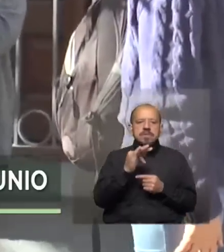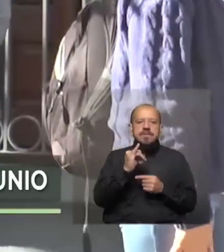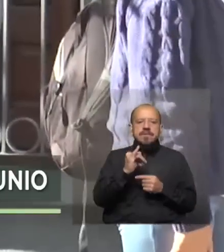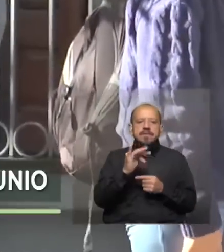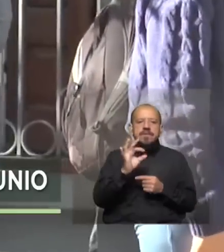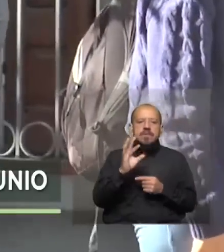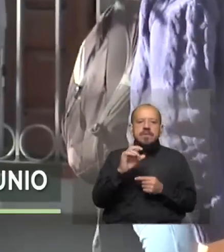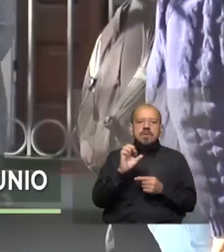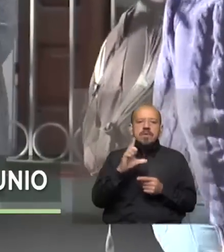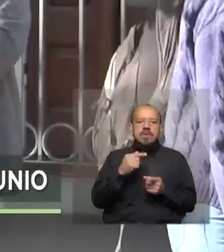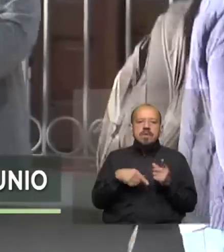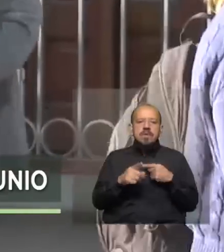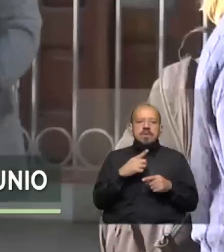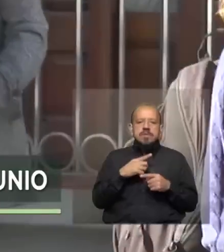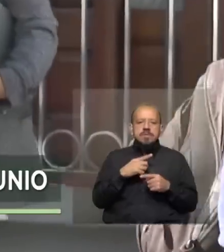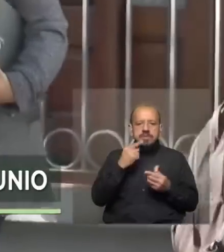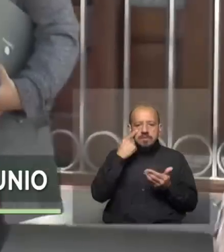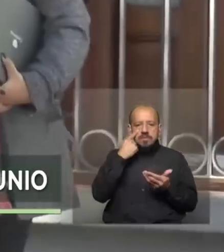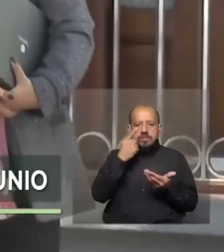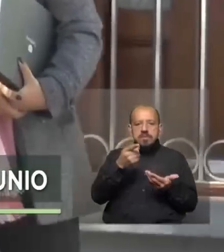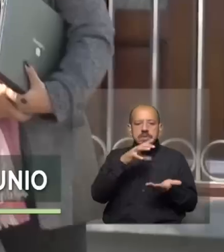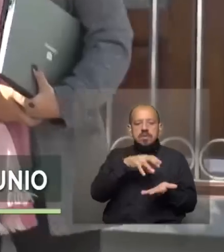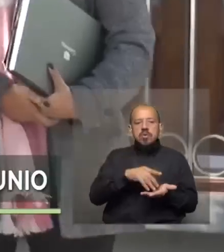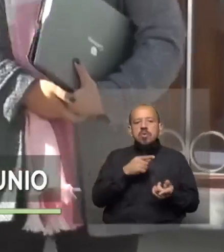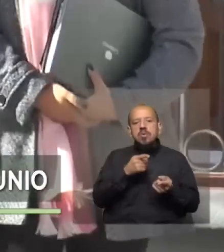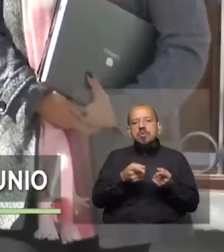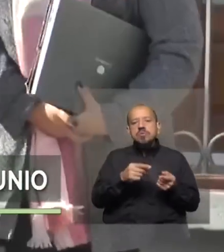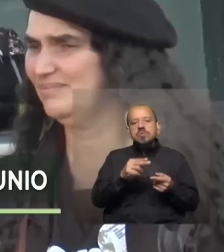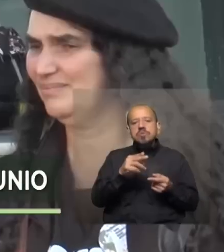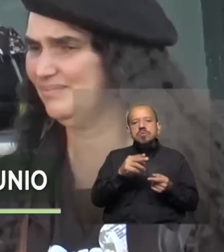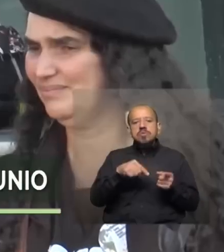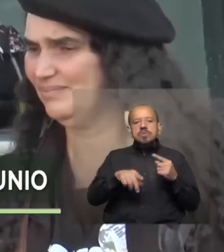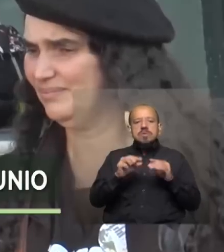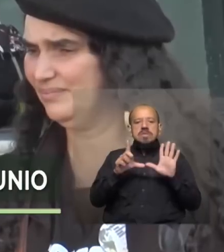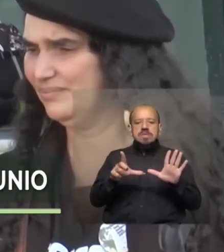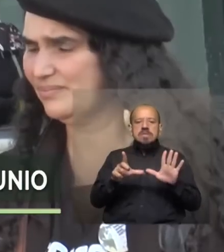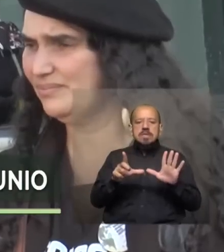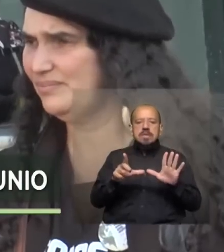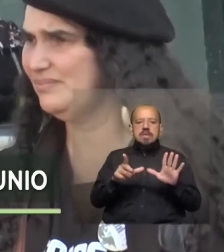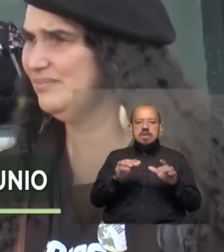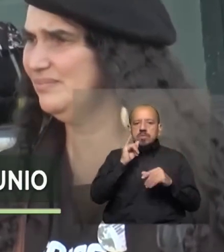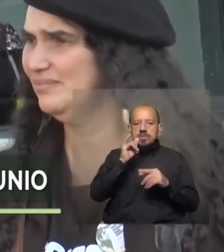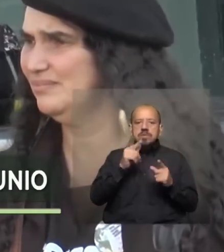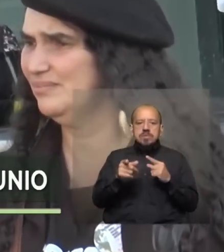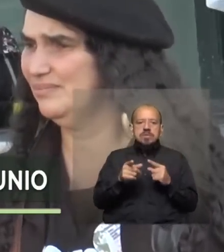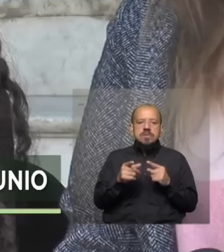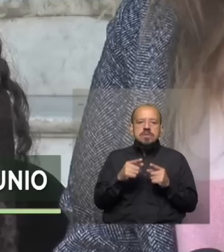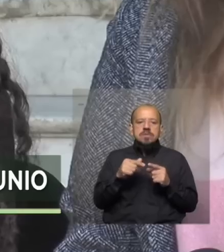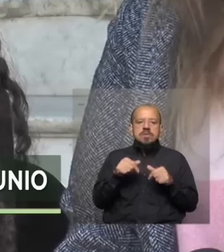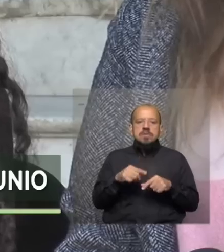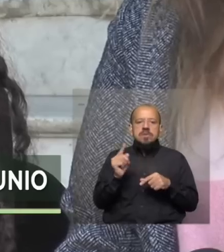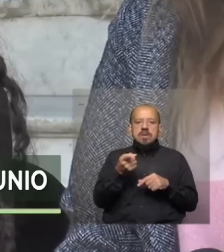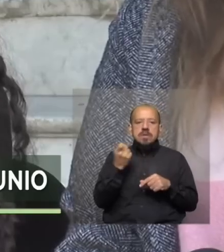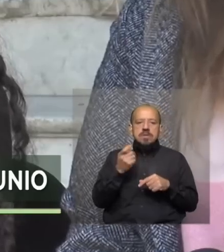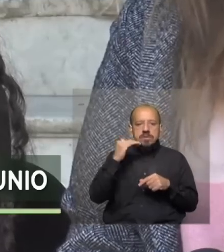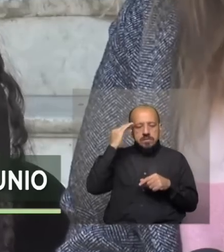una de las abogadas patrocinantes del observatorio Lucio ibarburu representante de siete denunciantes informó nueve de noticias que los ex